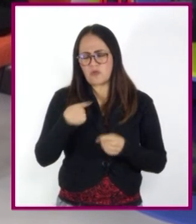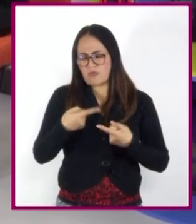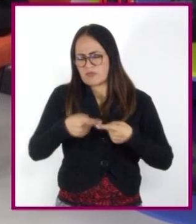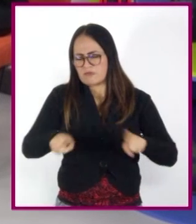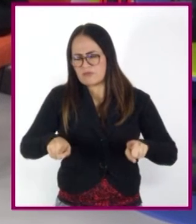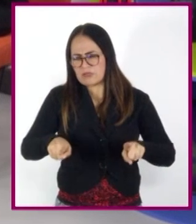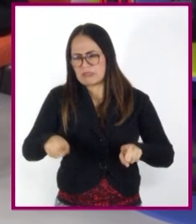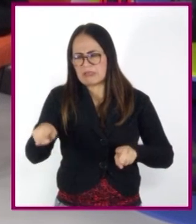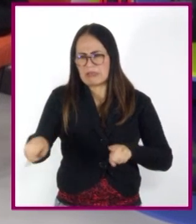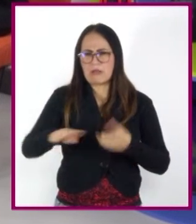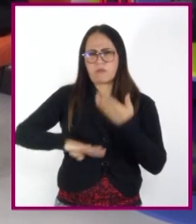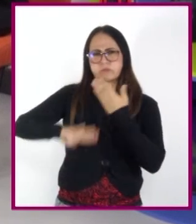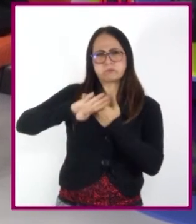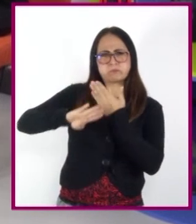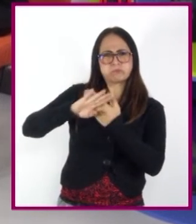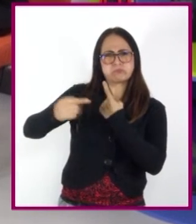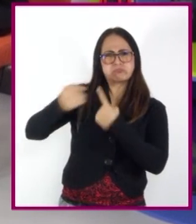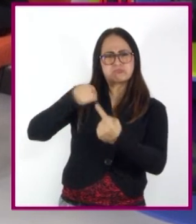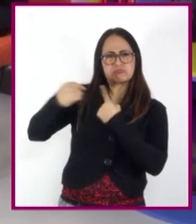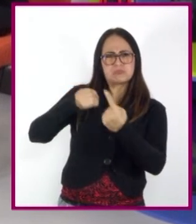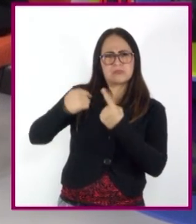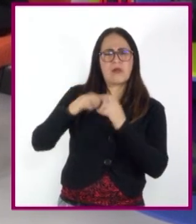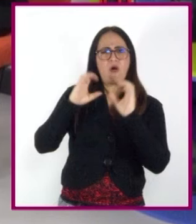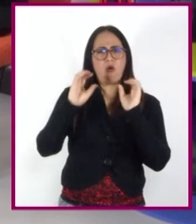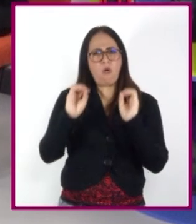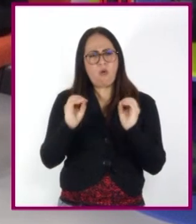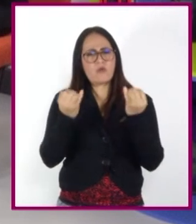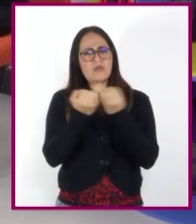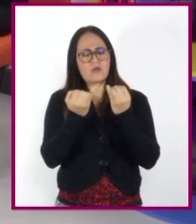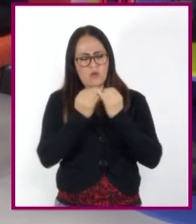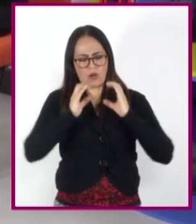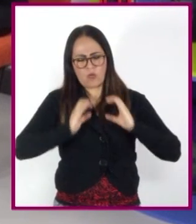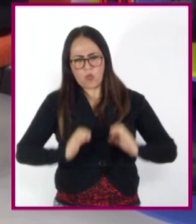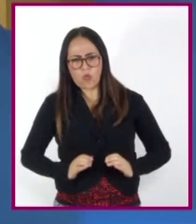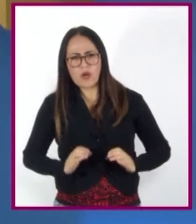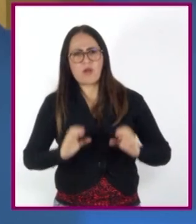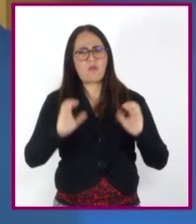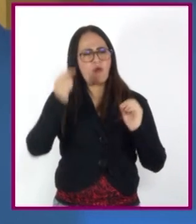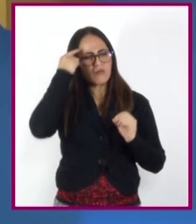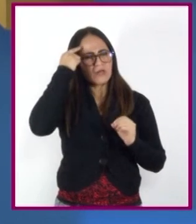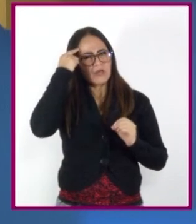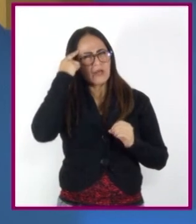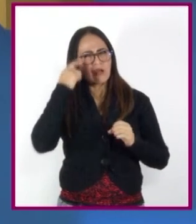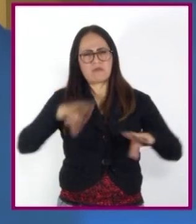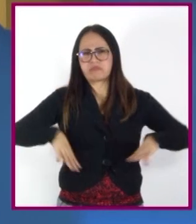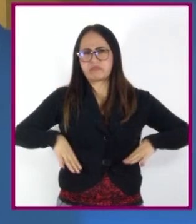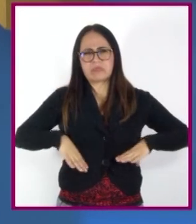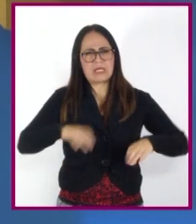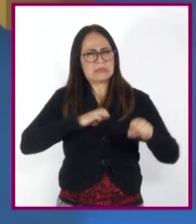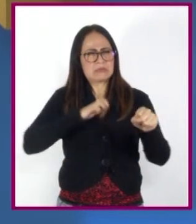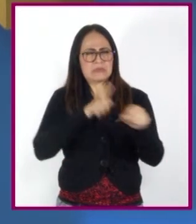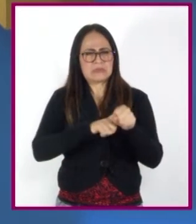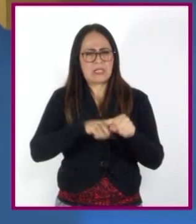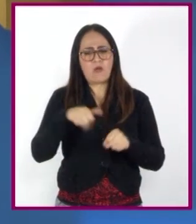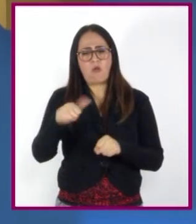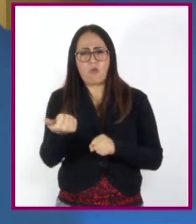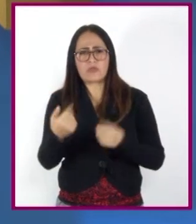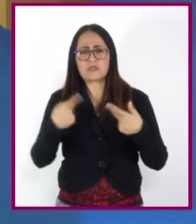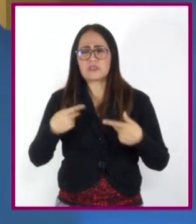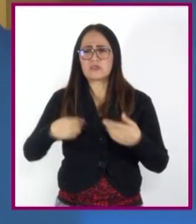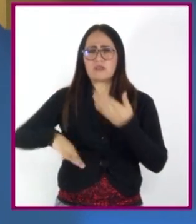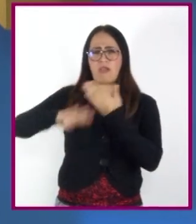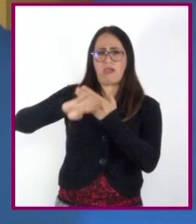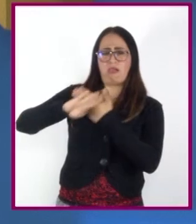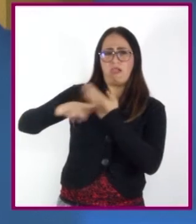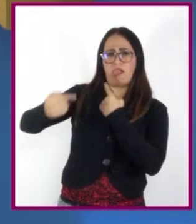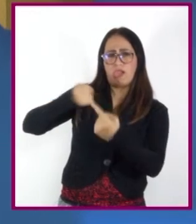diferente o tener alguna situación o característica en específico. Debemos tener claro que no se nace